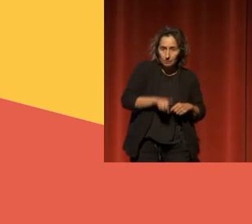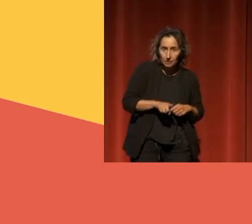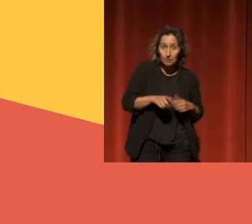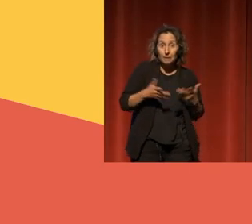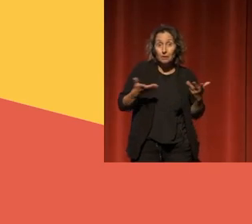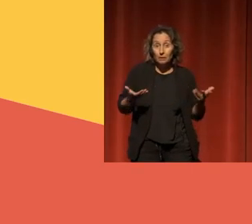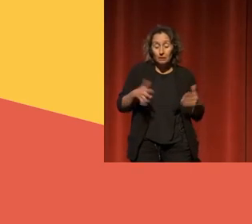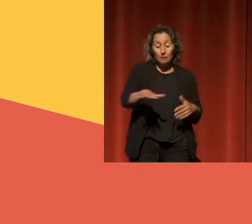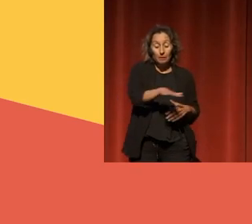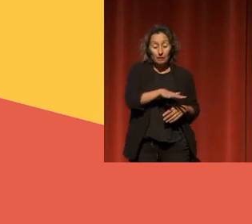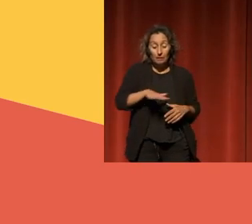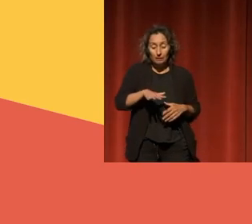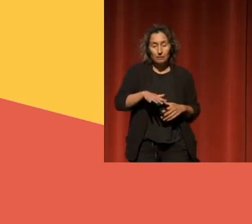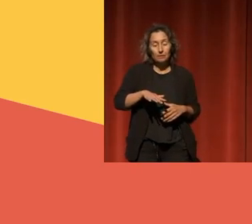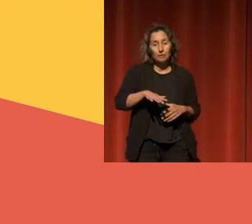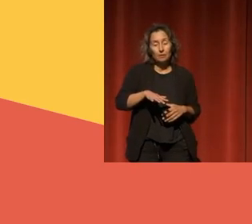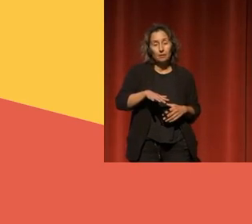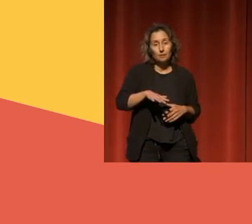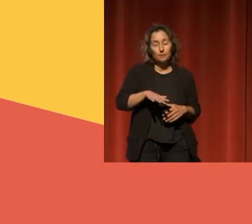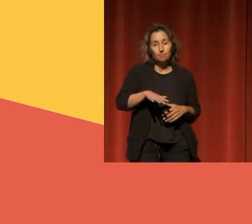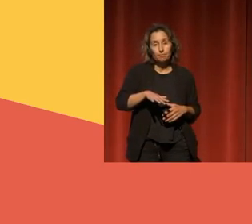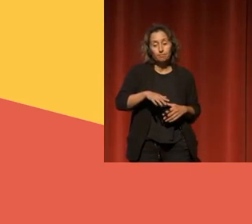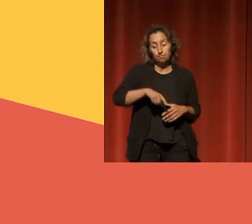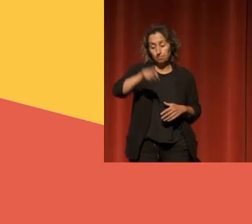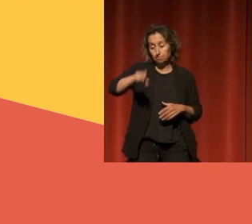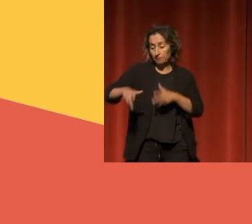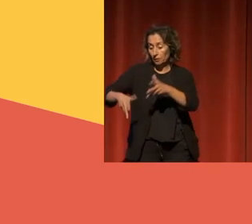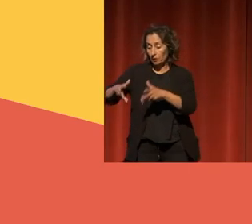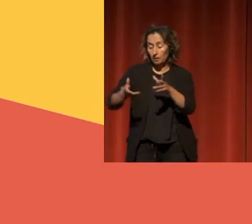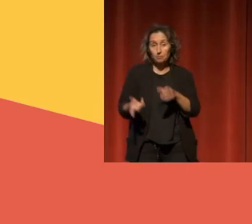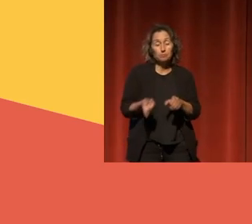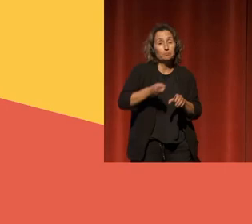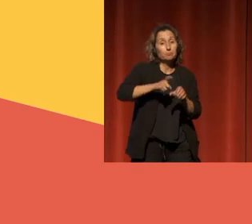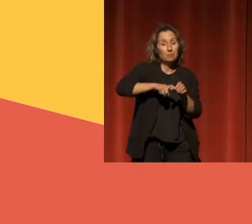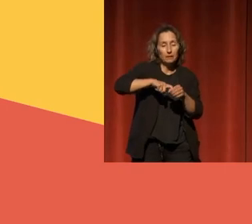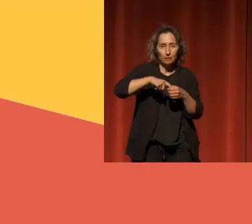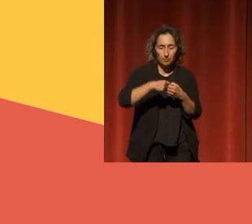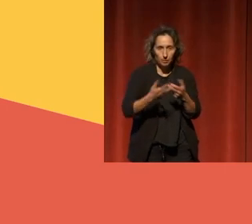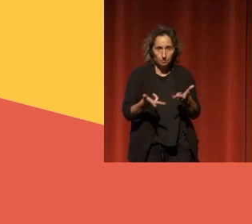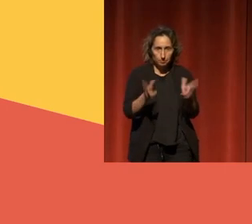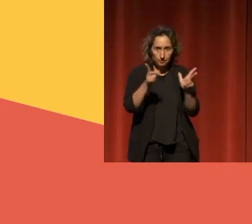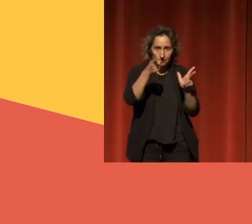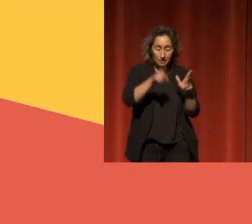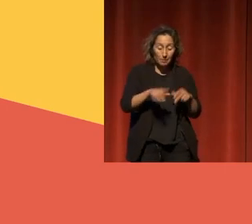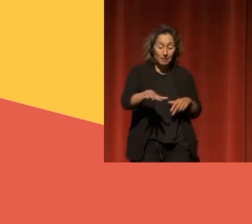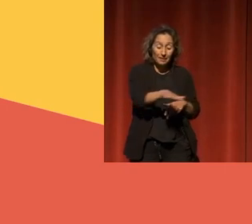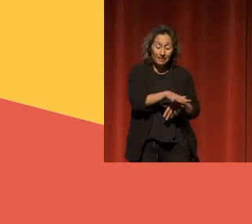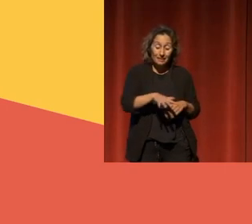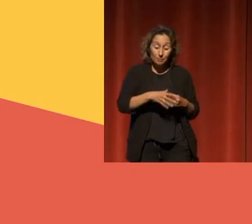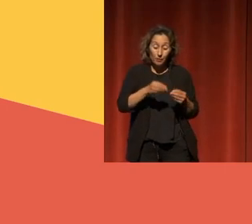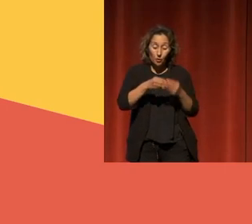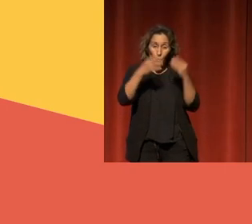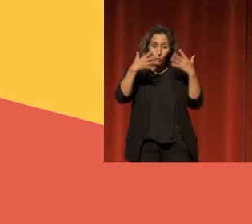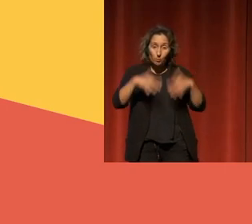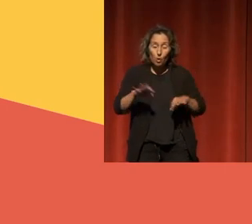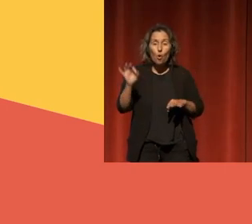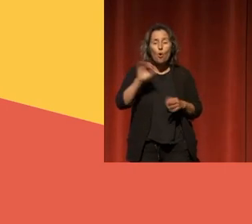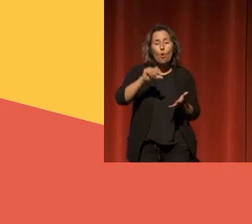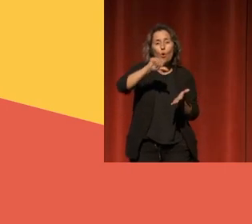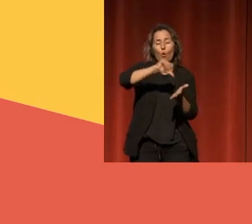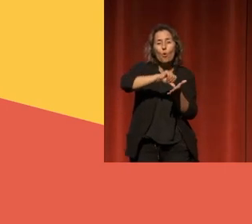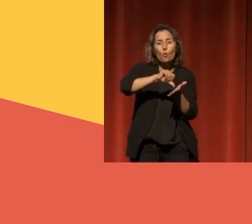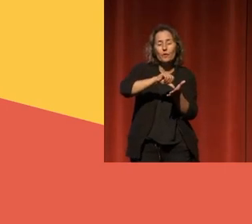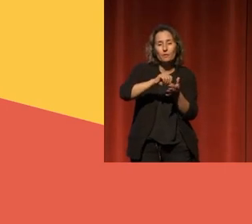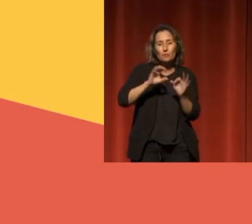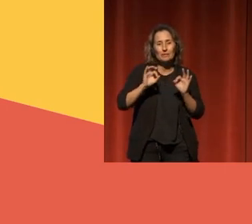espacios para la participación de la ciudadanía y que se pueden convertir además en espacios democráticos o centros para